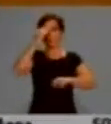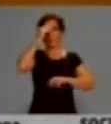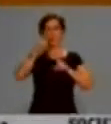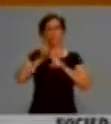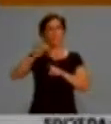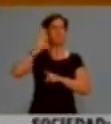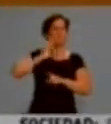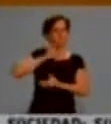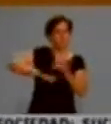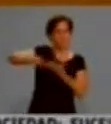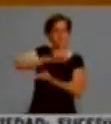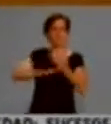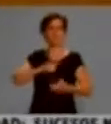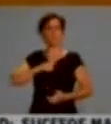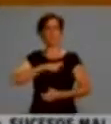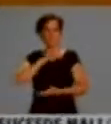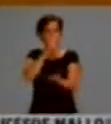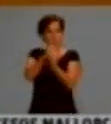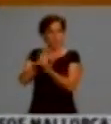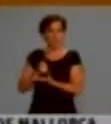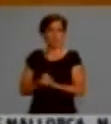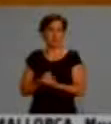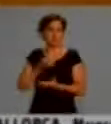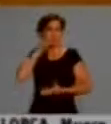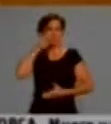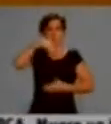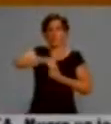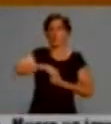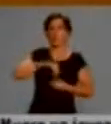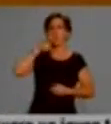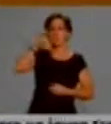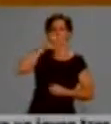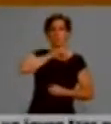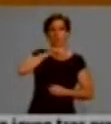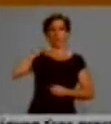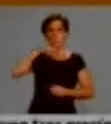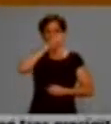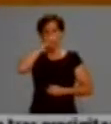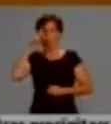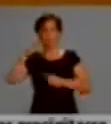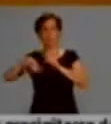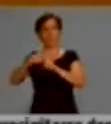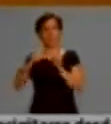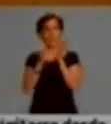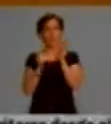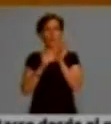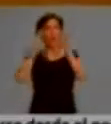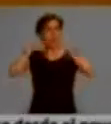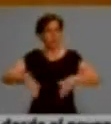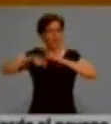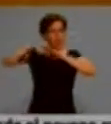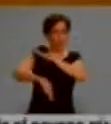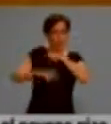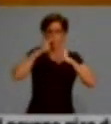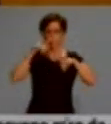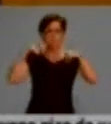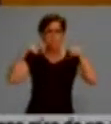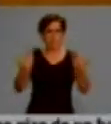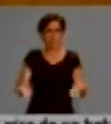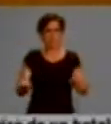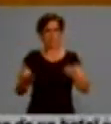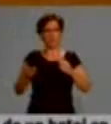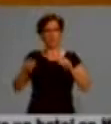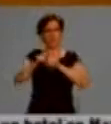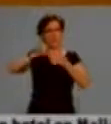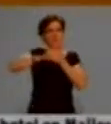comisionistas, básicamente en la Comunidad de Madrid y en la Comunidad Valenciana, en realidad era mucho más. Era todo un sistema de financiación